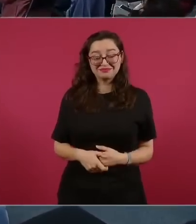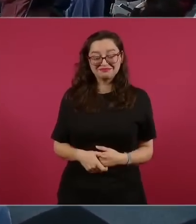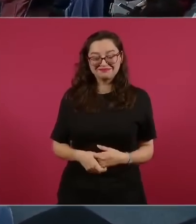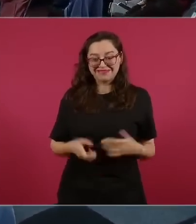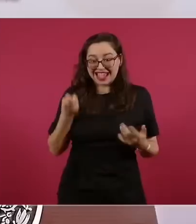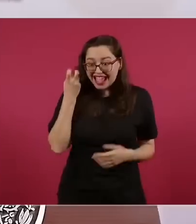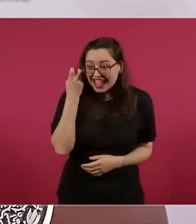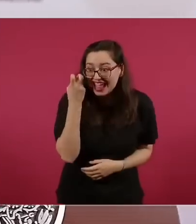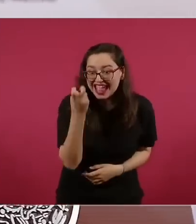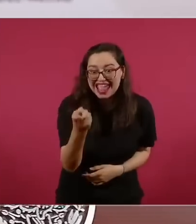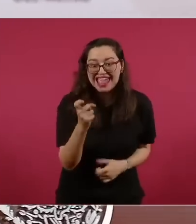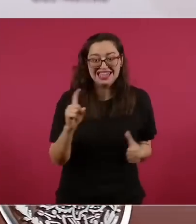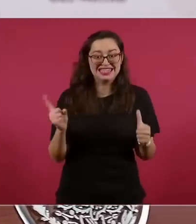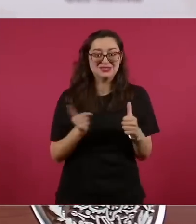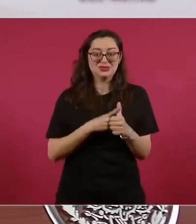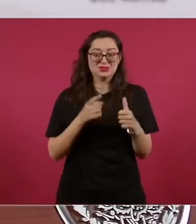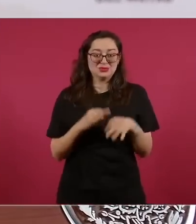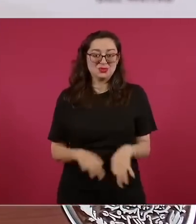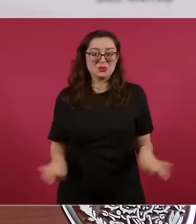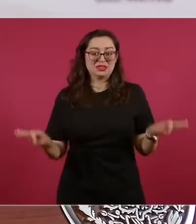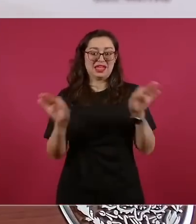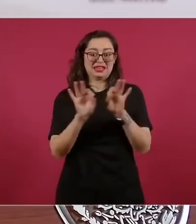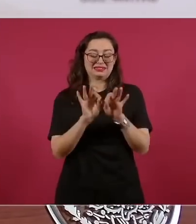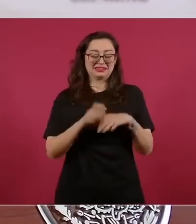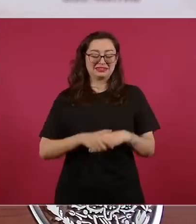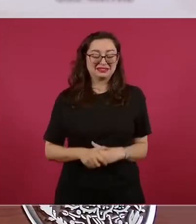Entonces, eso es lo que